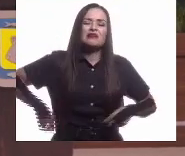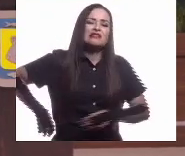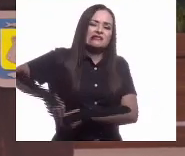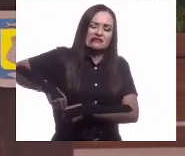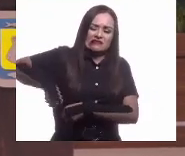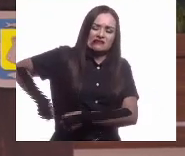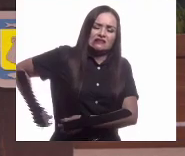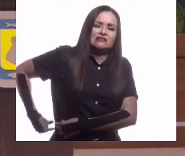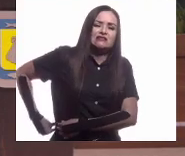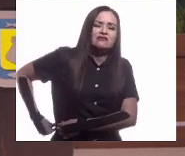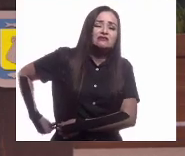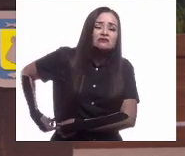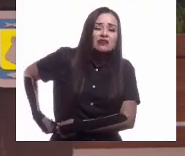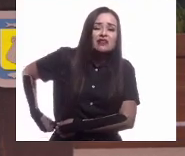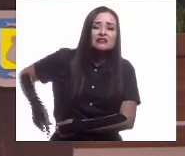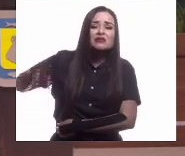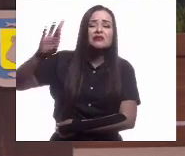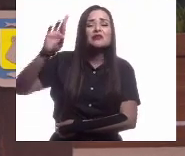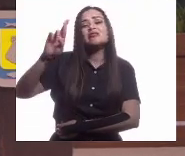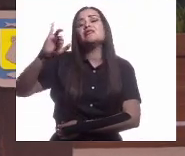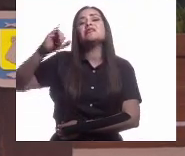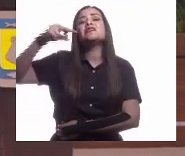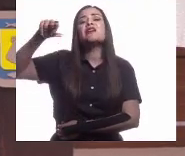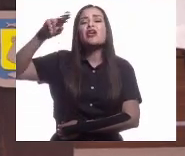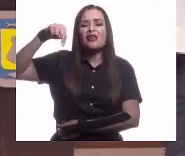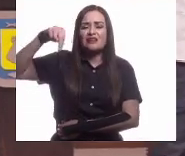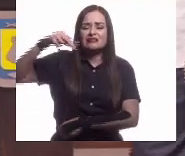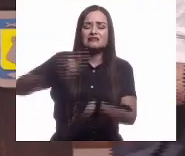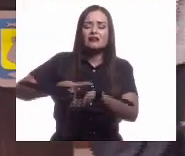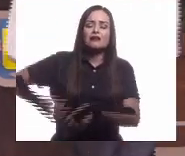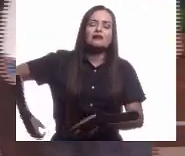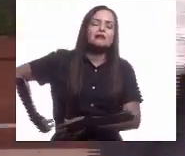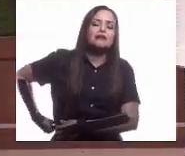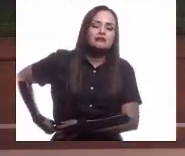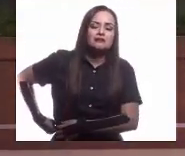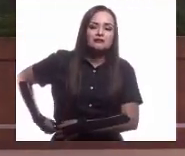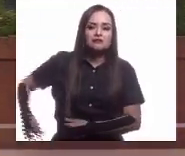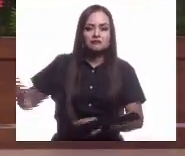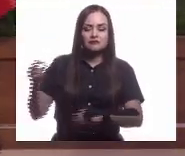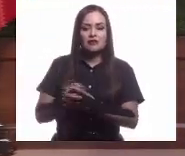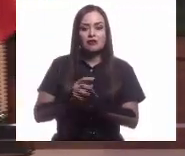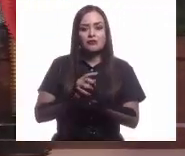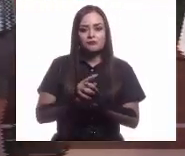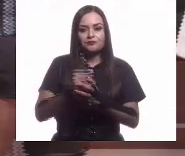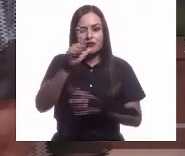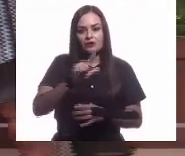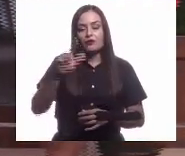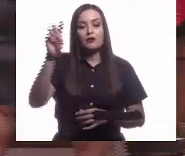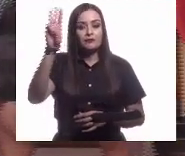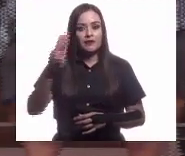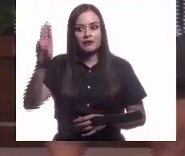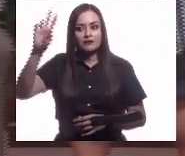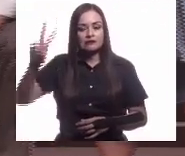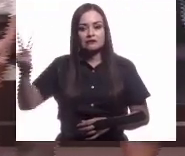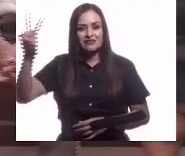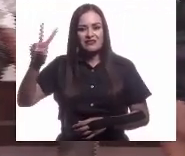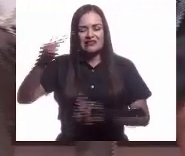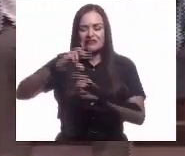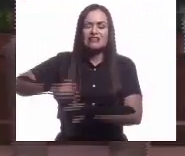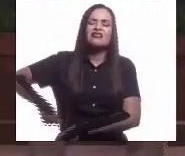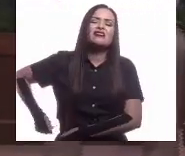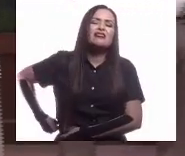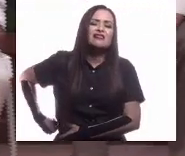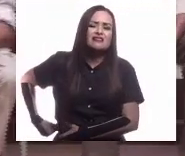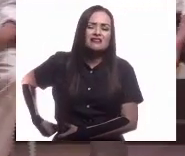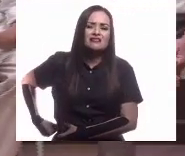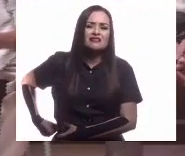Paz por una insuficiencia renal crónica. Lo hace 3 días a la semana, lunes, miércoles y viernes. Y no